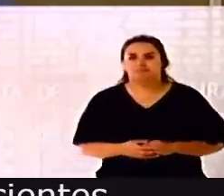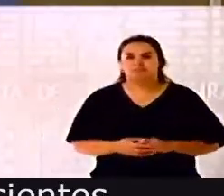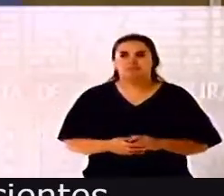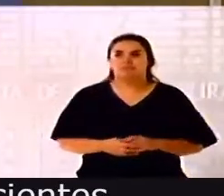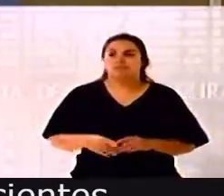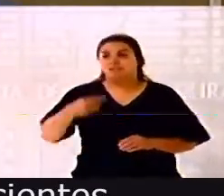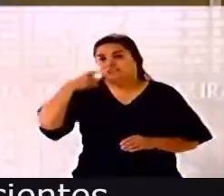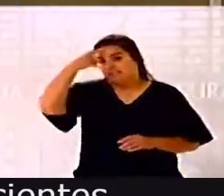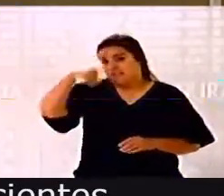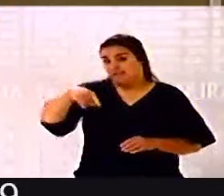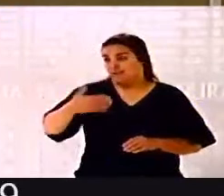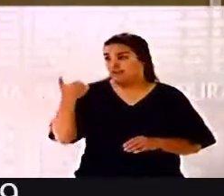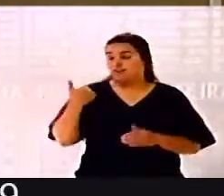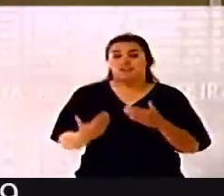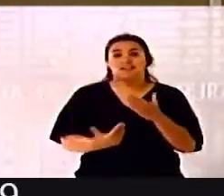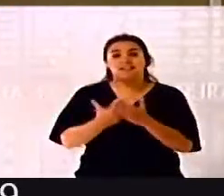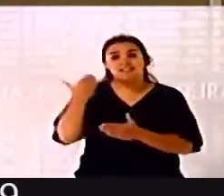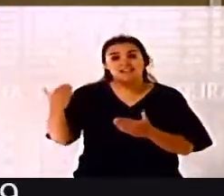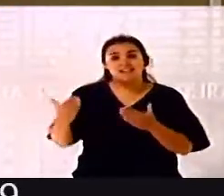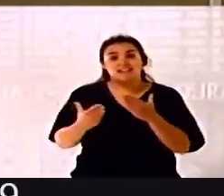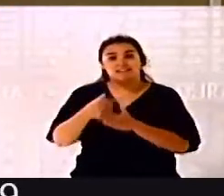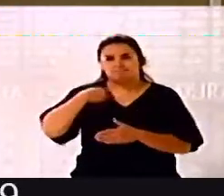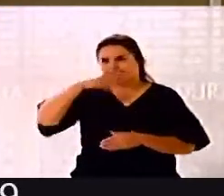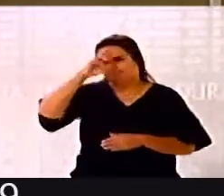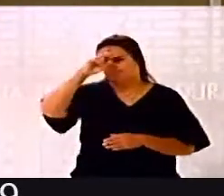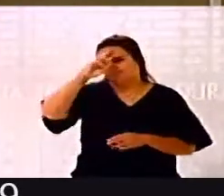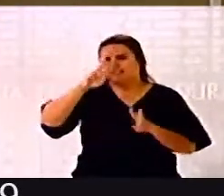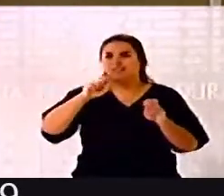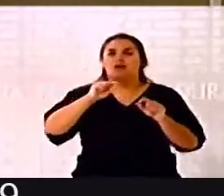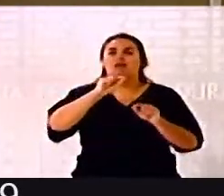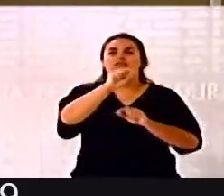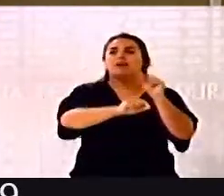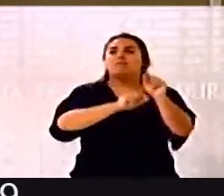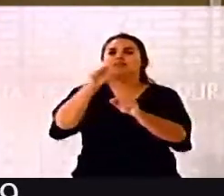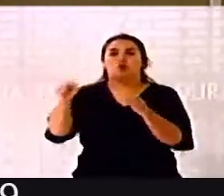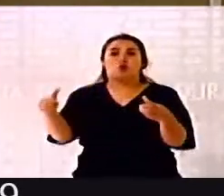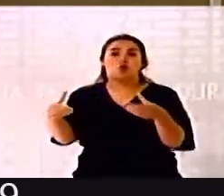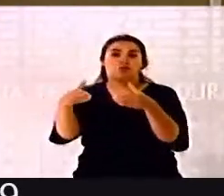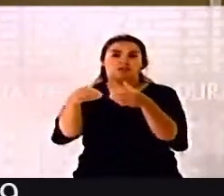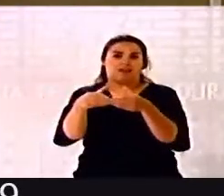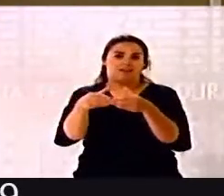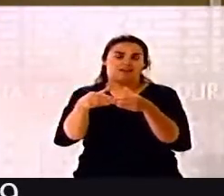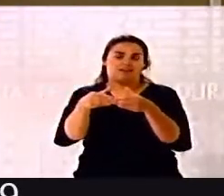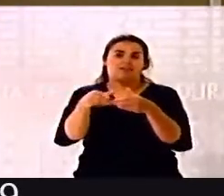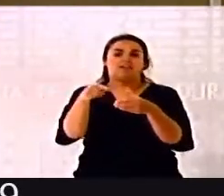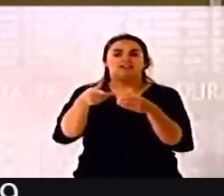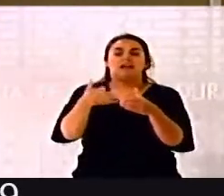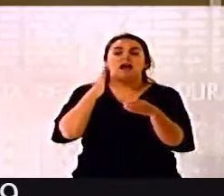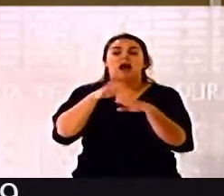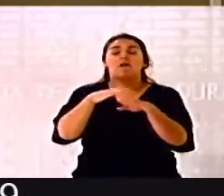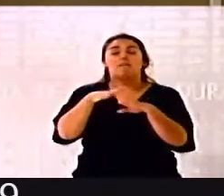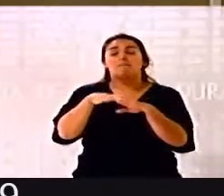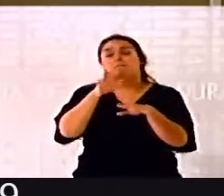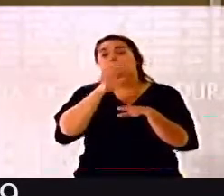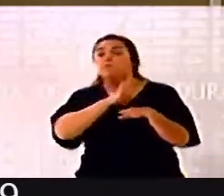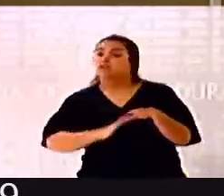Saben que en los últimos días nos ha preocupado mucho la transmisión comunitaria y si esta transmisión comunitaria era descontrolada.